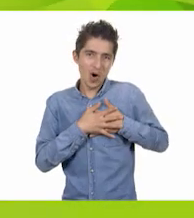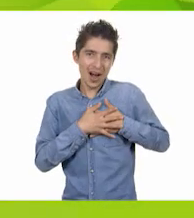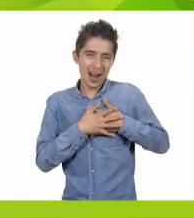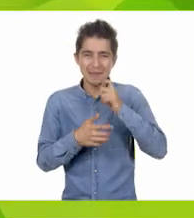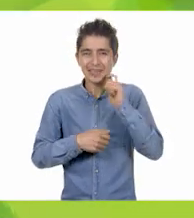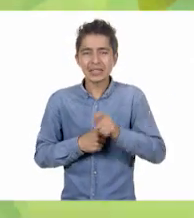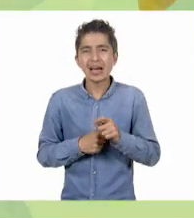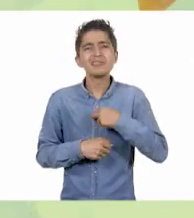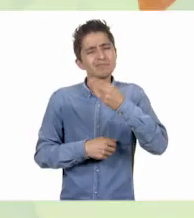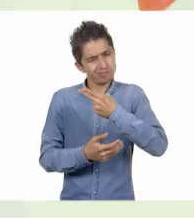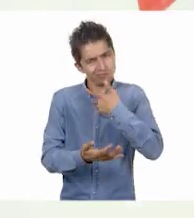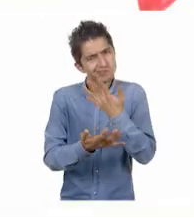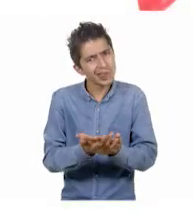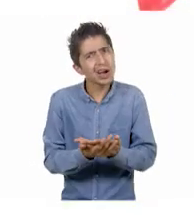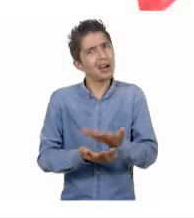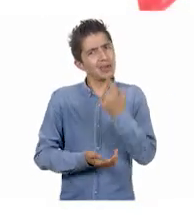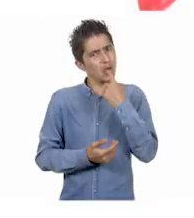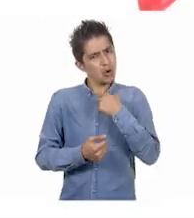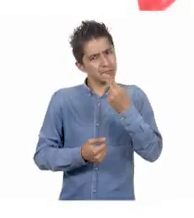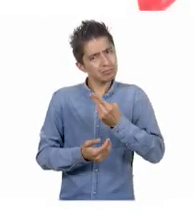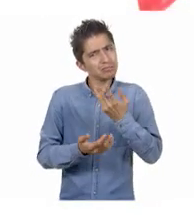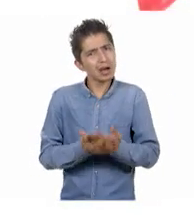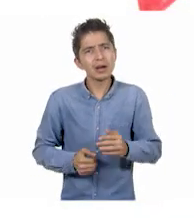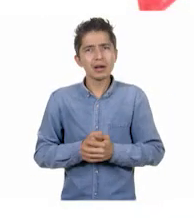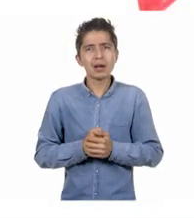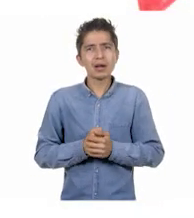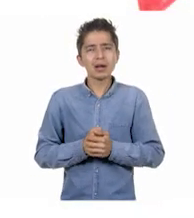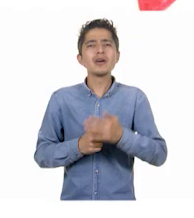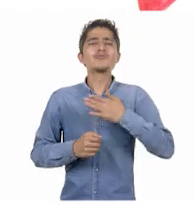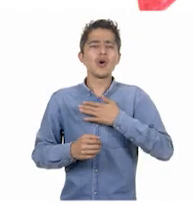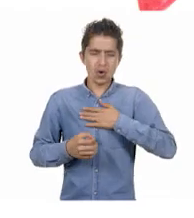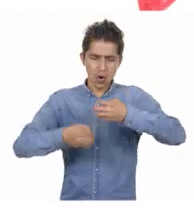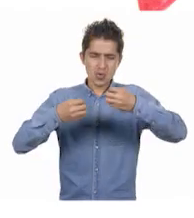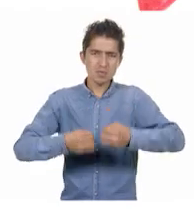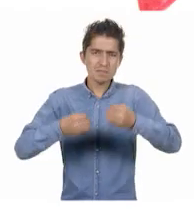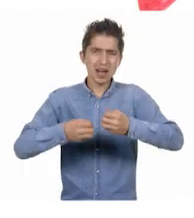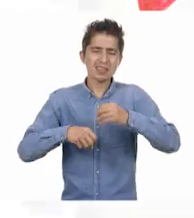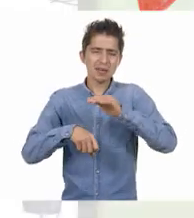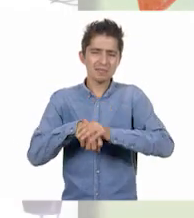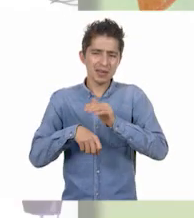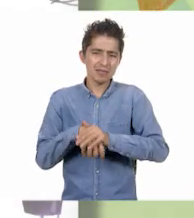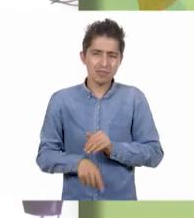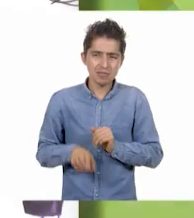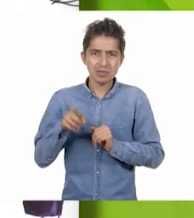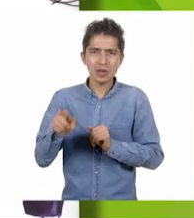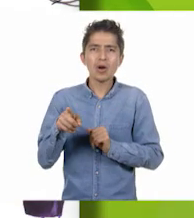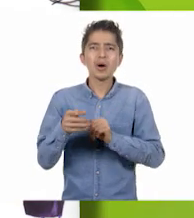descanso. El más ocupado de tus amigos, Crayón Rojo.